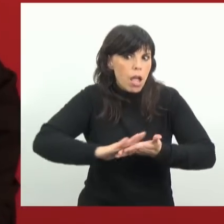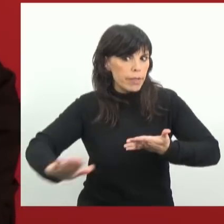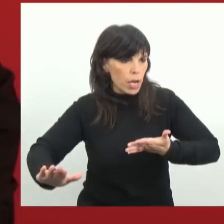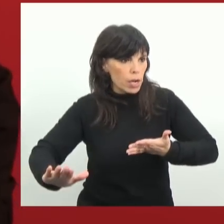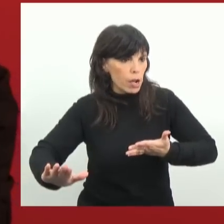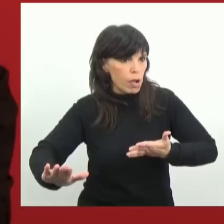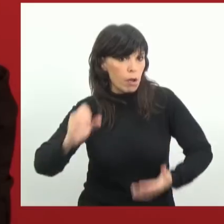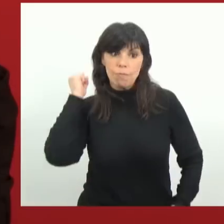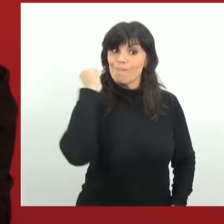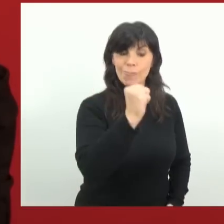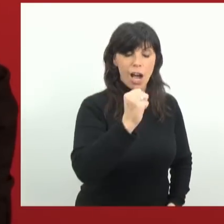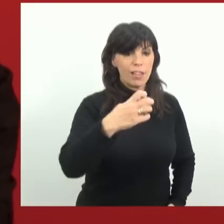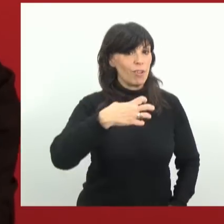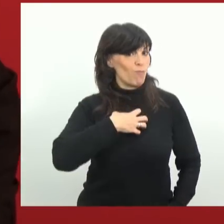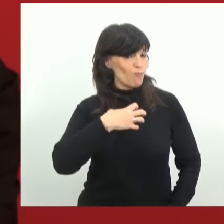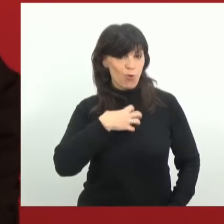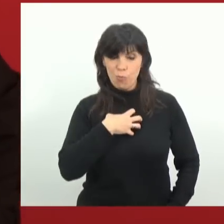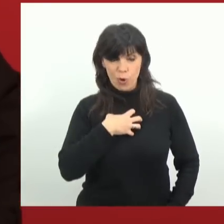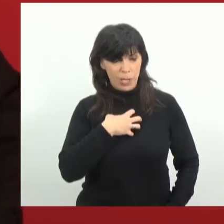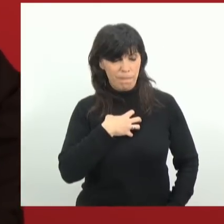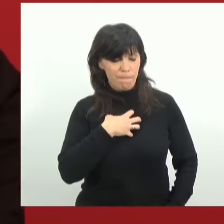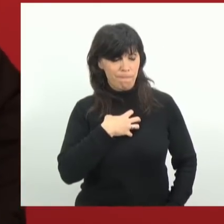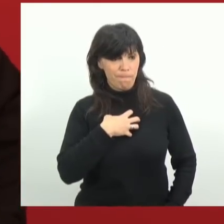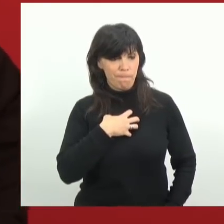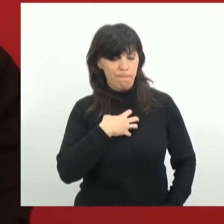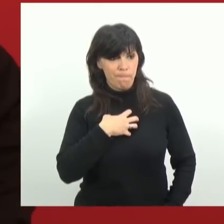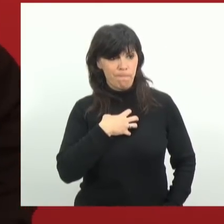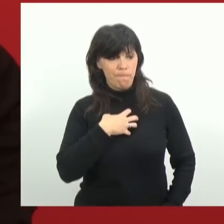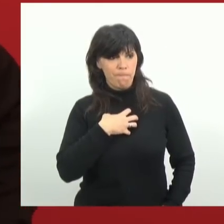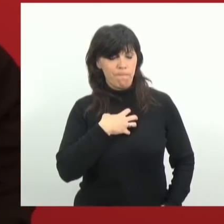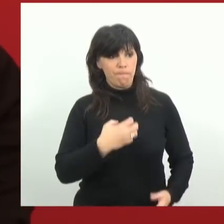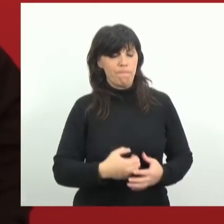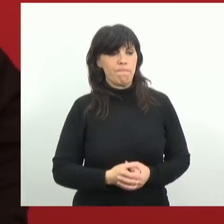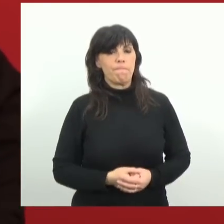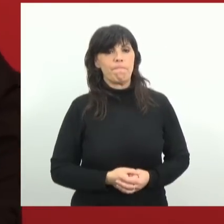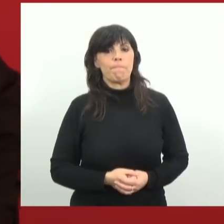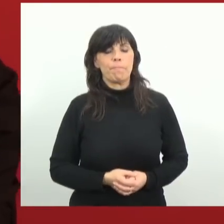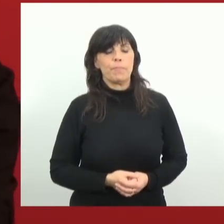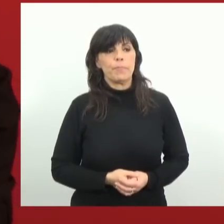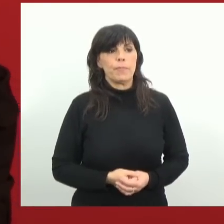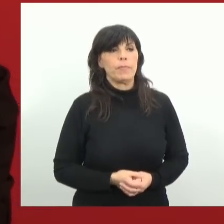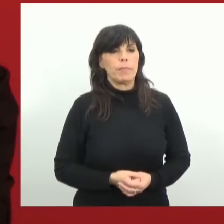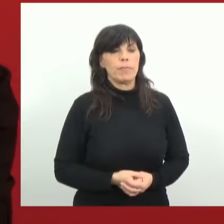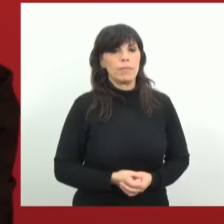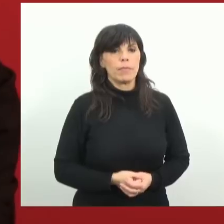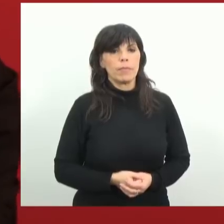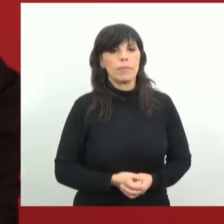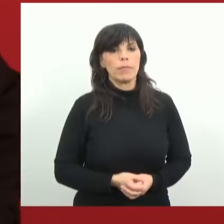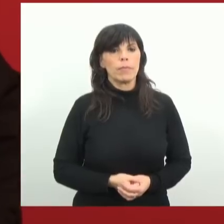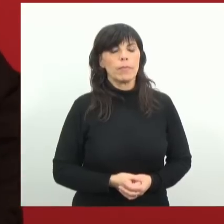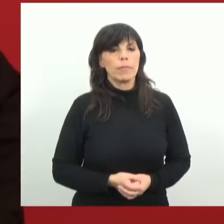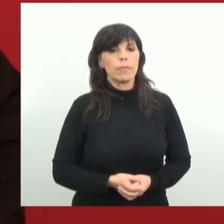Esa semilla se encontró, o mejor dicho, virus o microbio, como le llaman, se